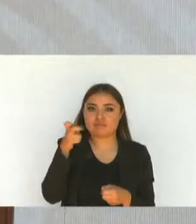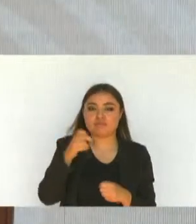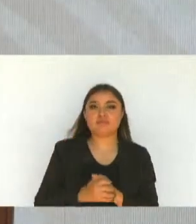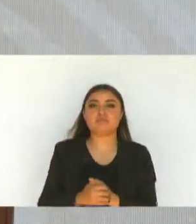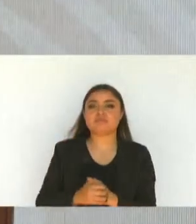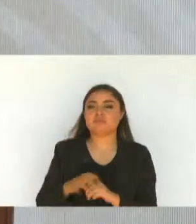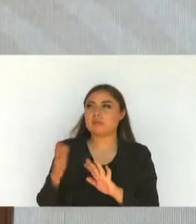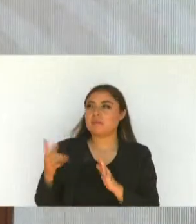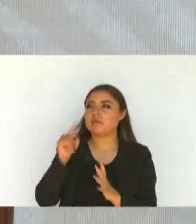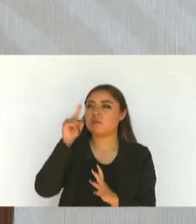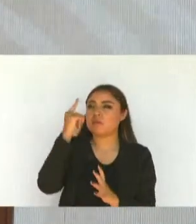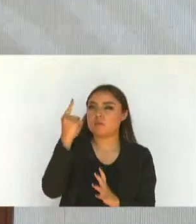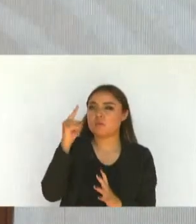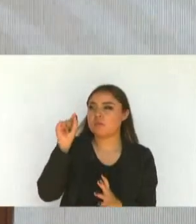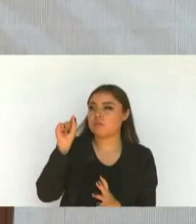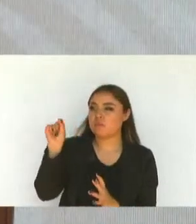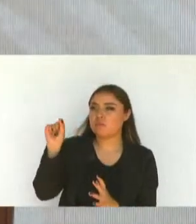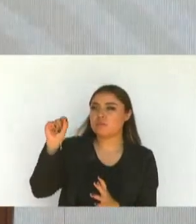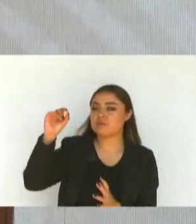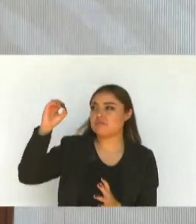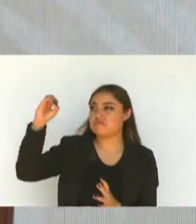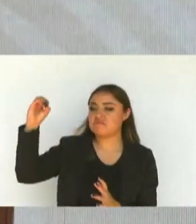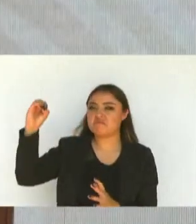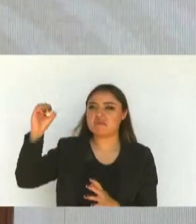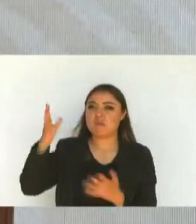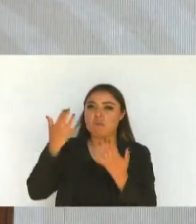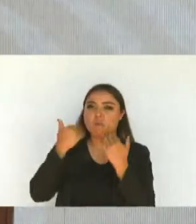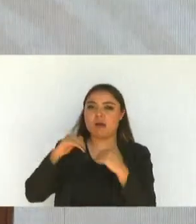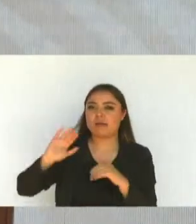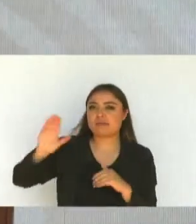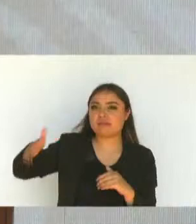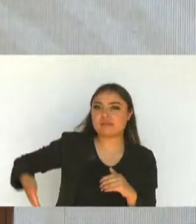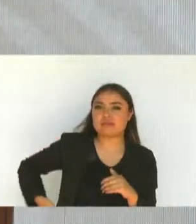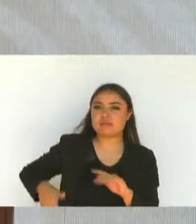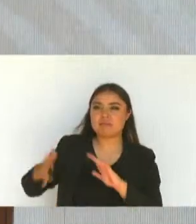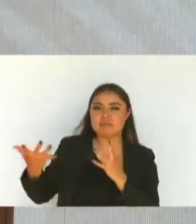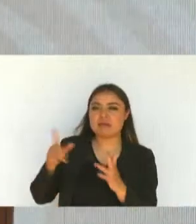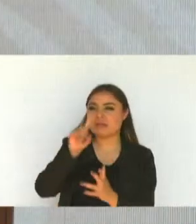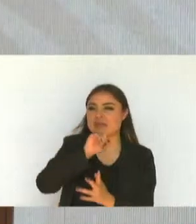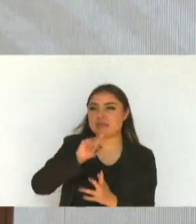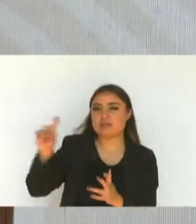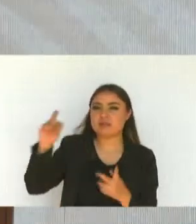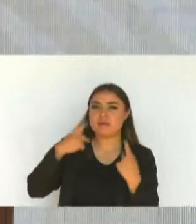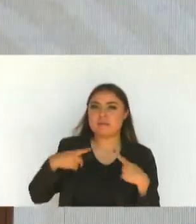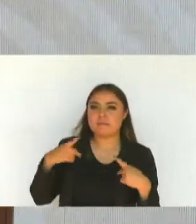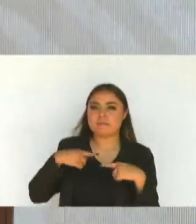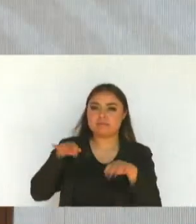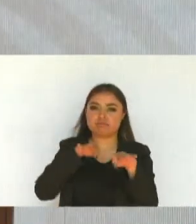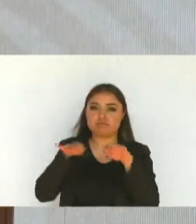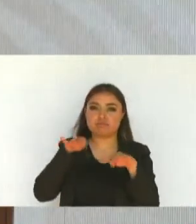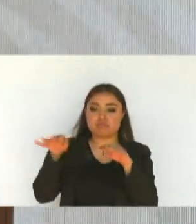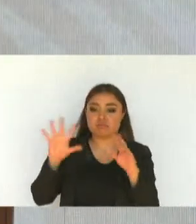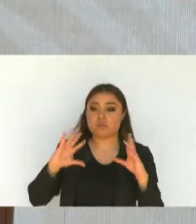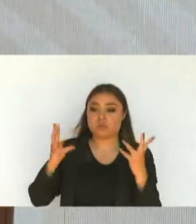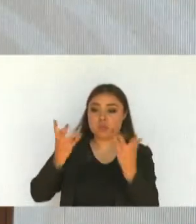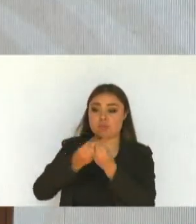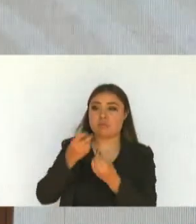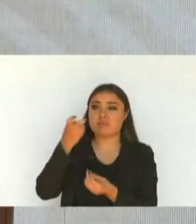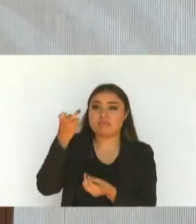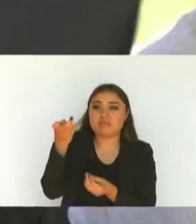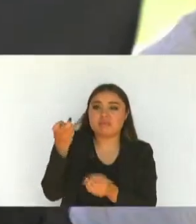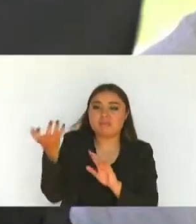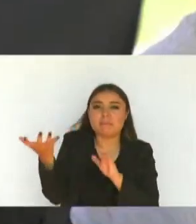de 1.01 accidentes por cada 100 trabajadores. En contexto, esta cifra es